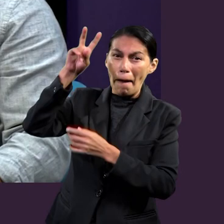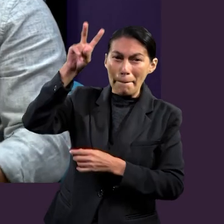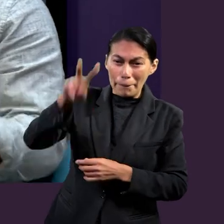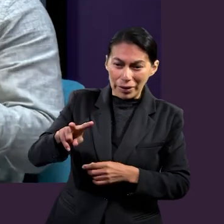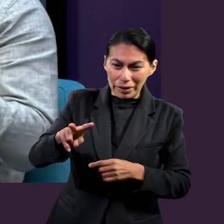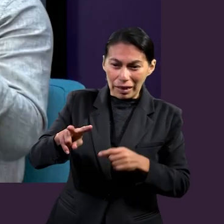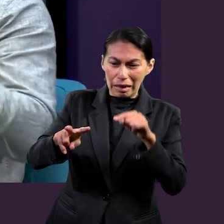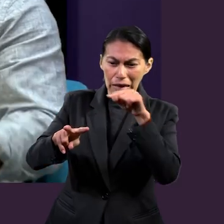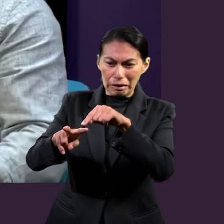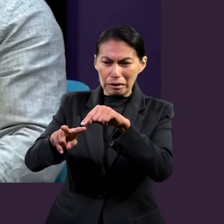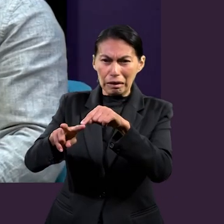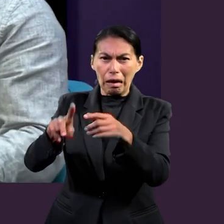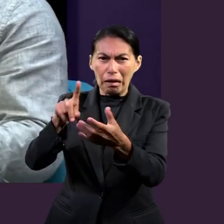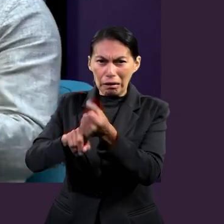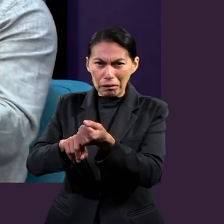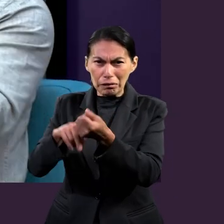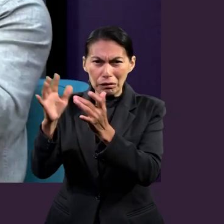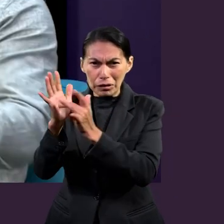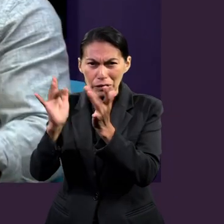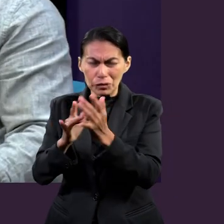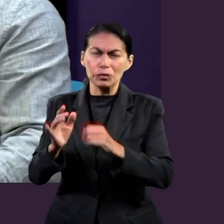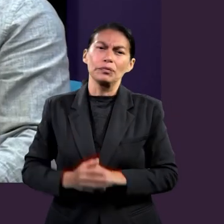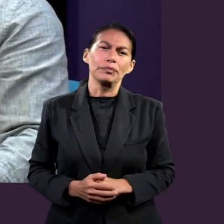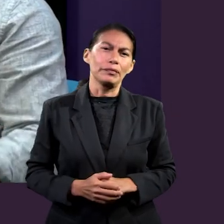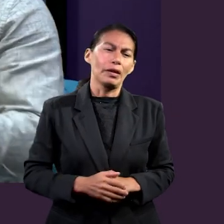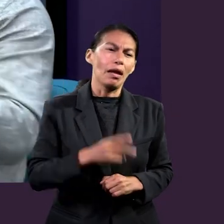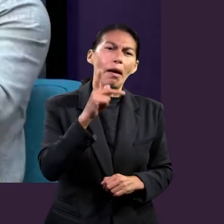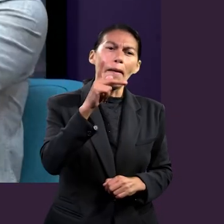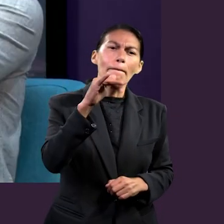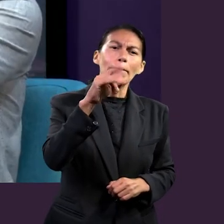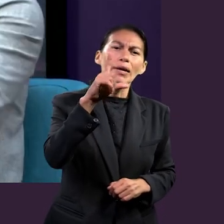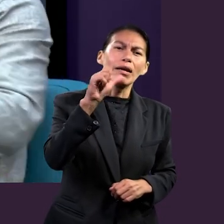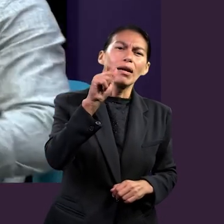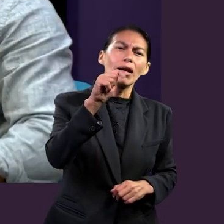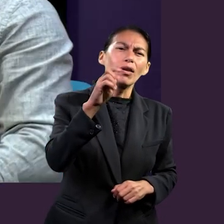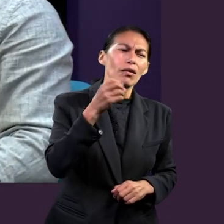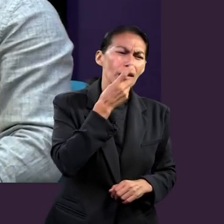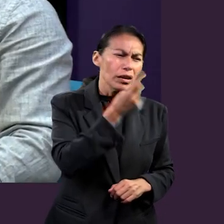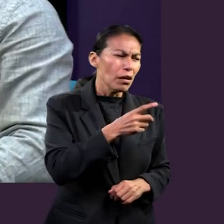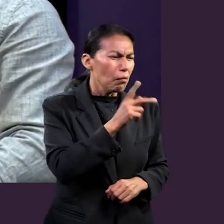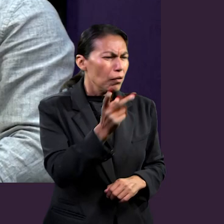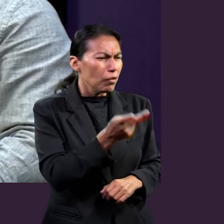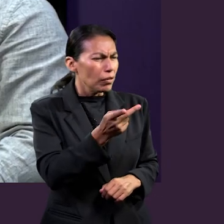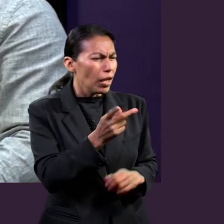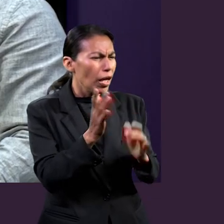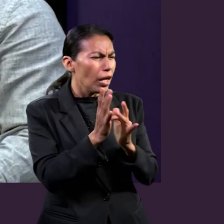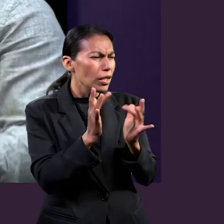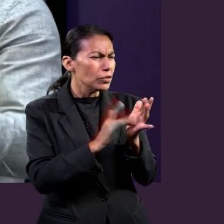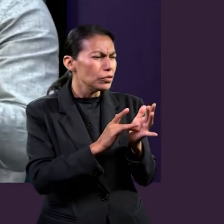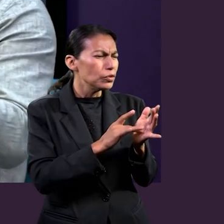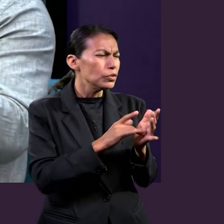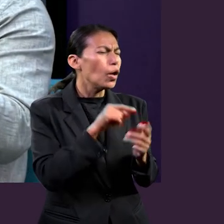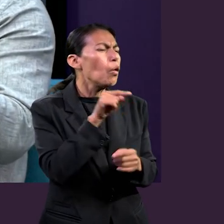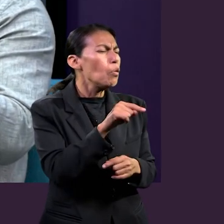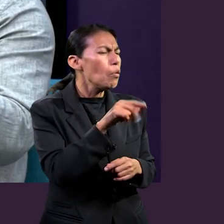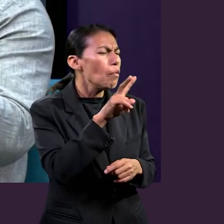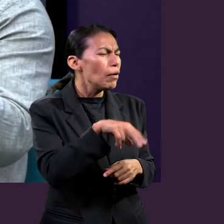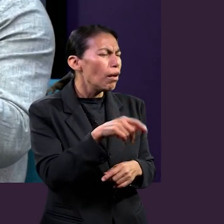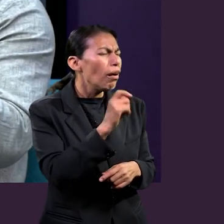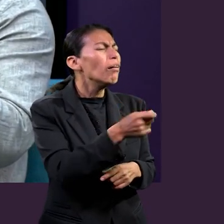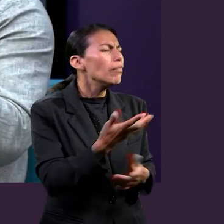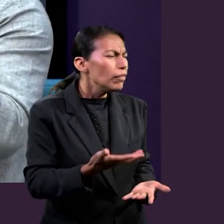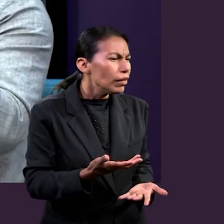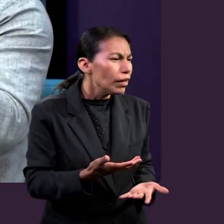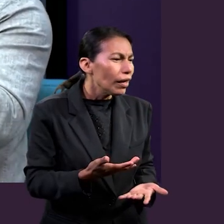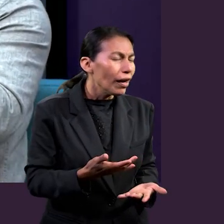Jesús y Pelas le dice, ¿qué es verdad? La verdad la tenía justo enfrente de él. Entonces, esa contemplación o